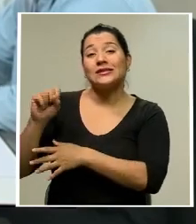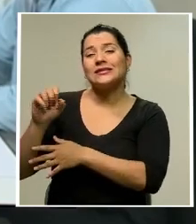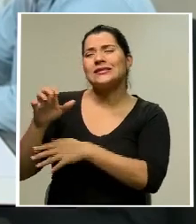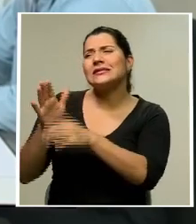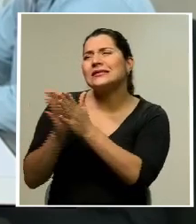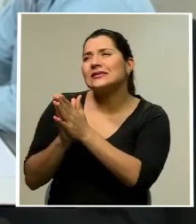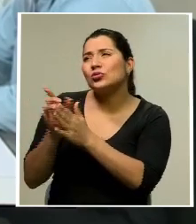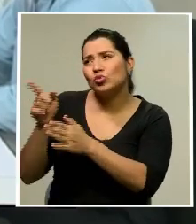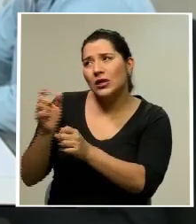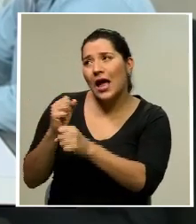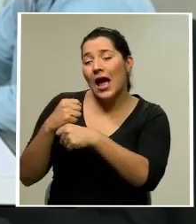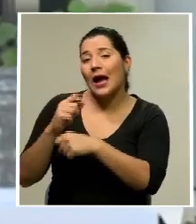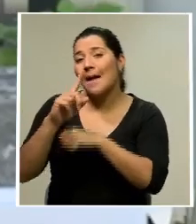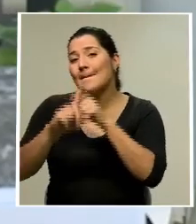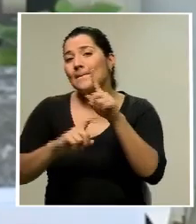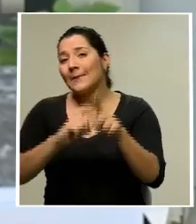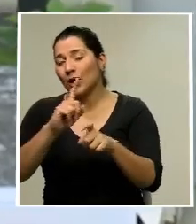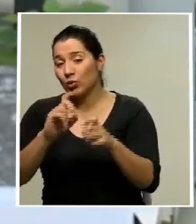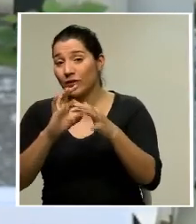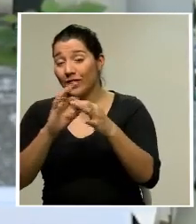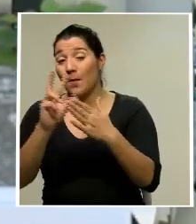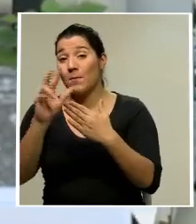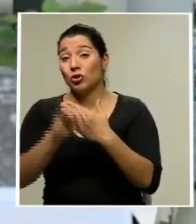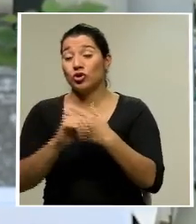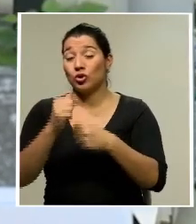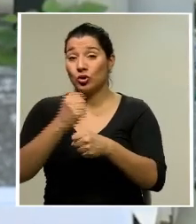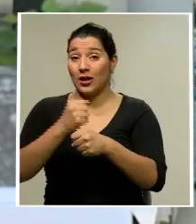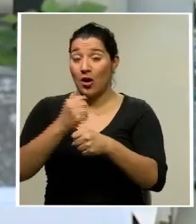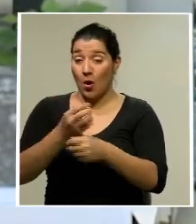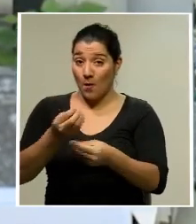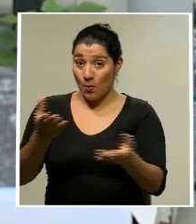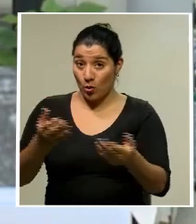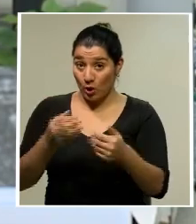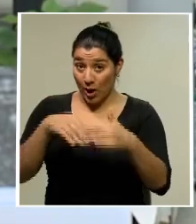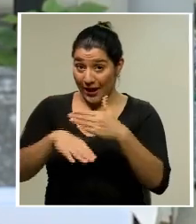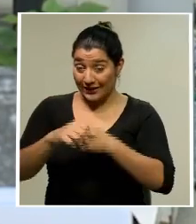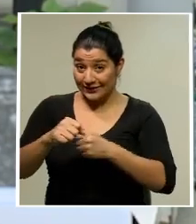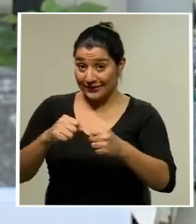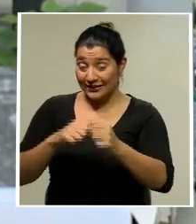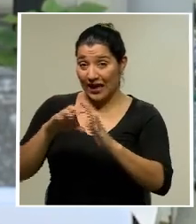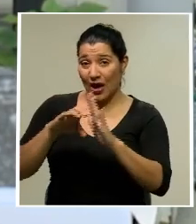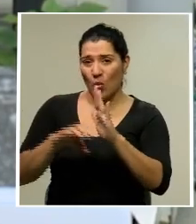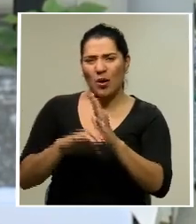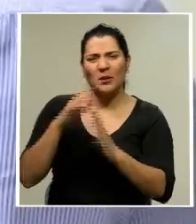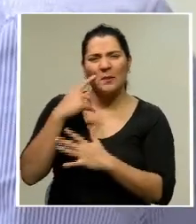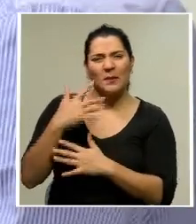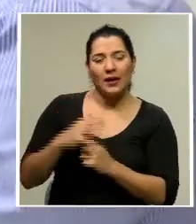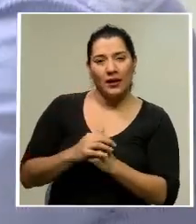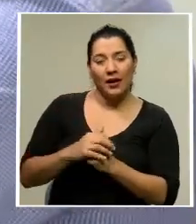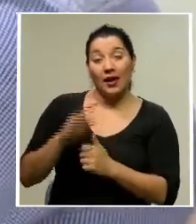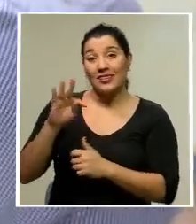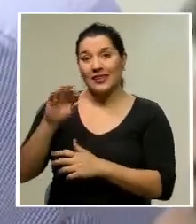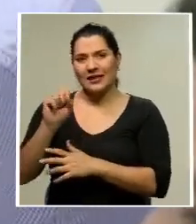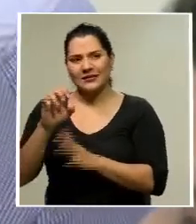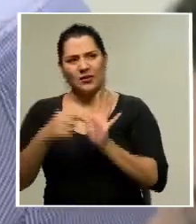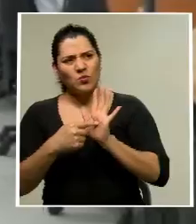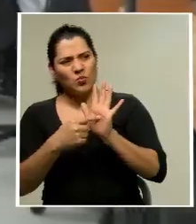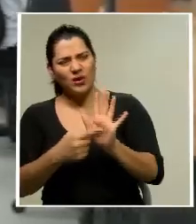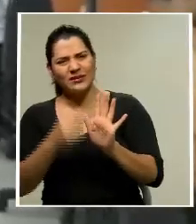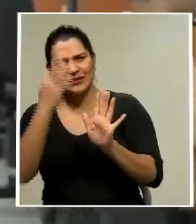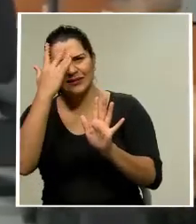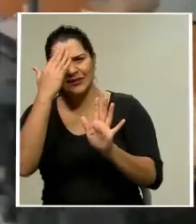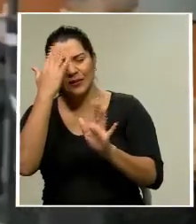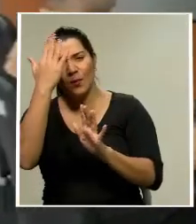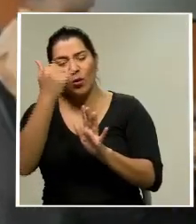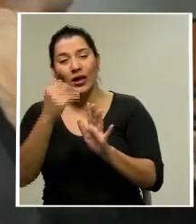envíen una consulta constitucional sobre el proyecto de empleo público. De acuerdo con los sindicatos, la intención es que muestren la preocupación por la injerencia que